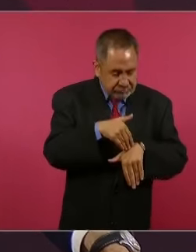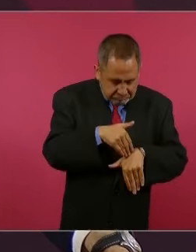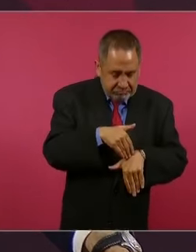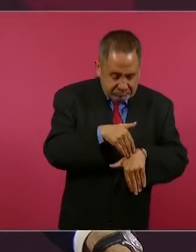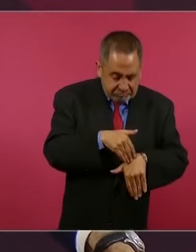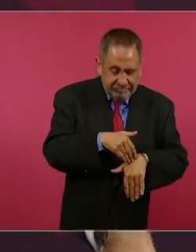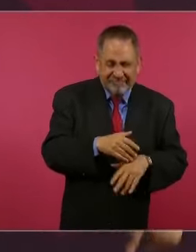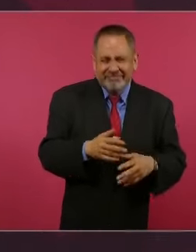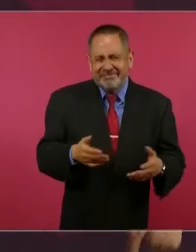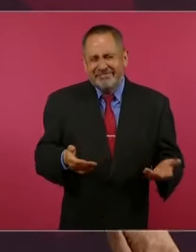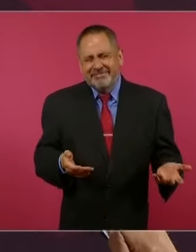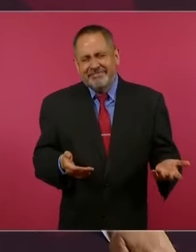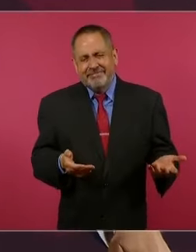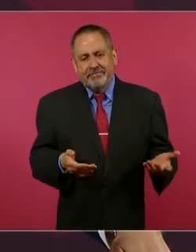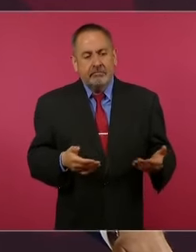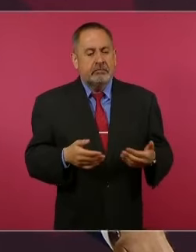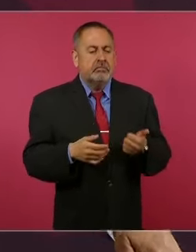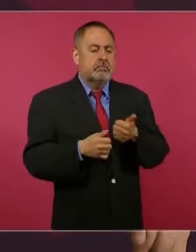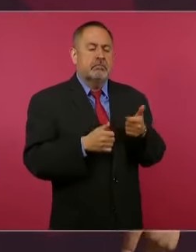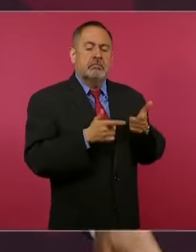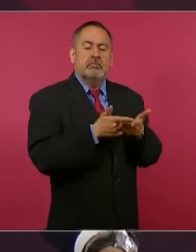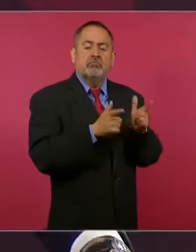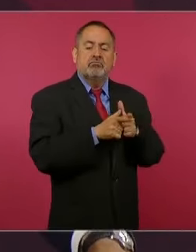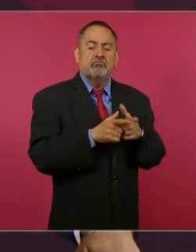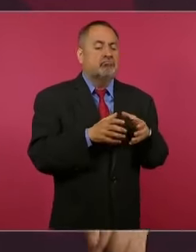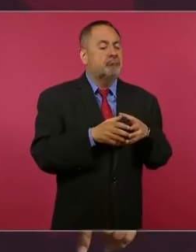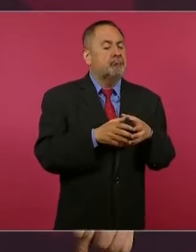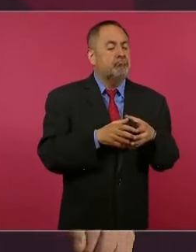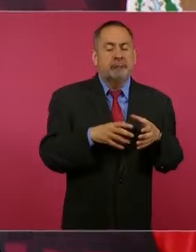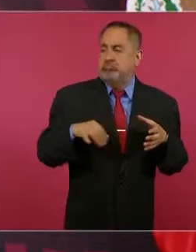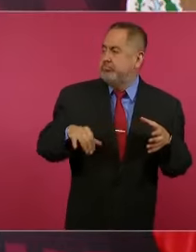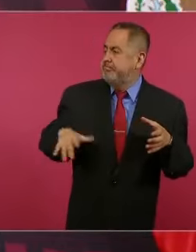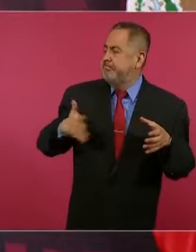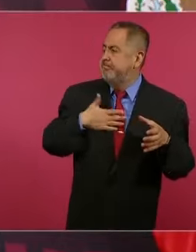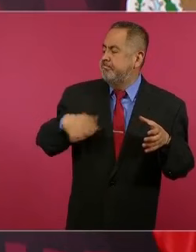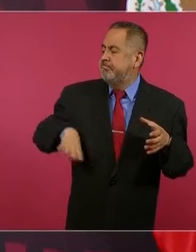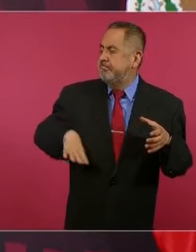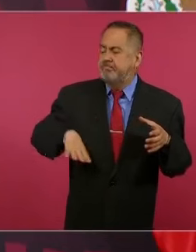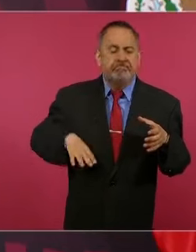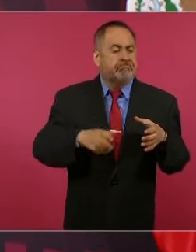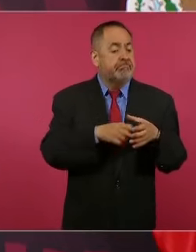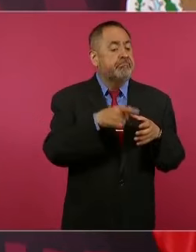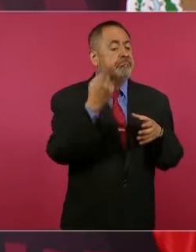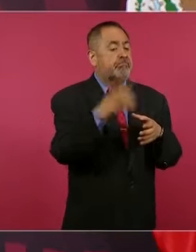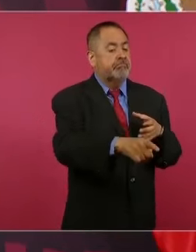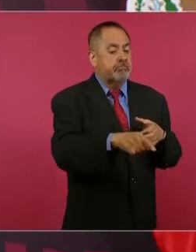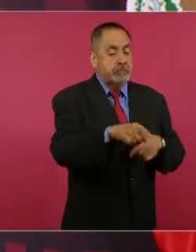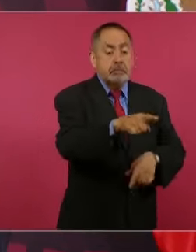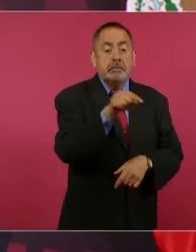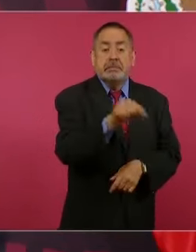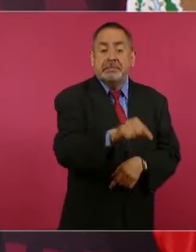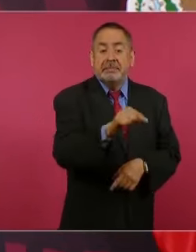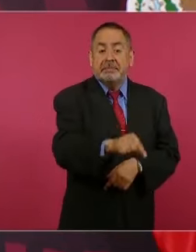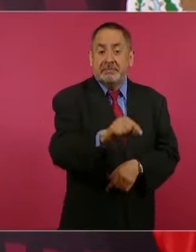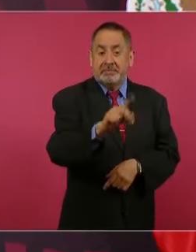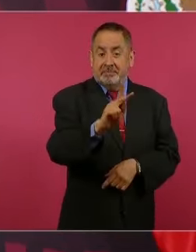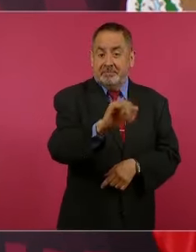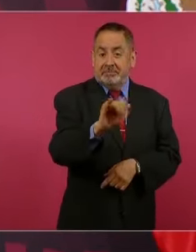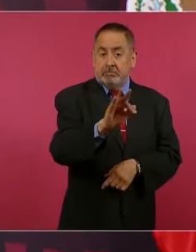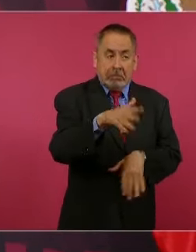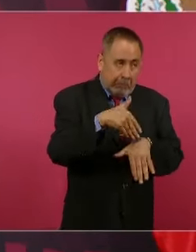servicio de grupos de intereses creados del poder